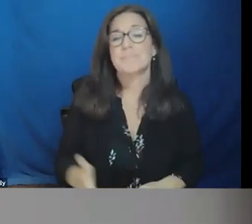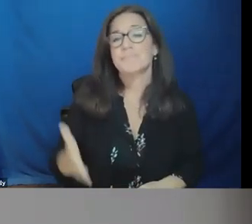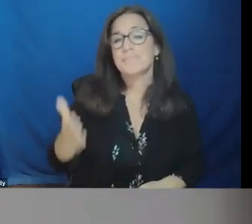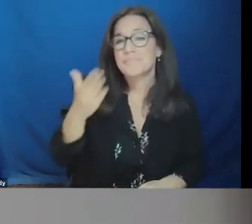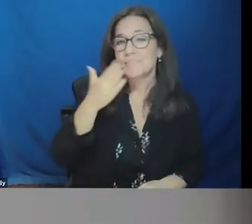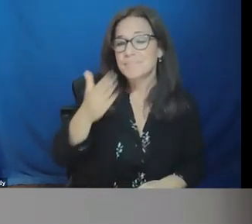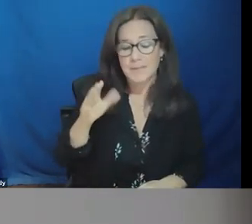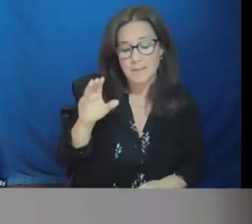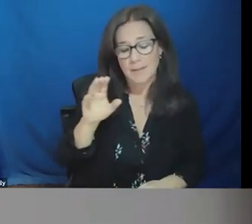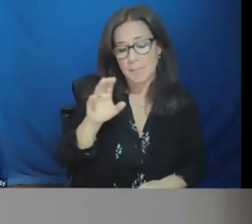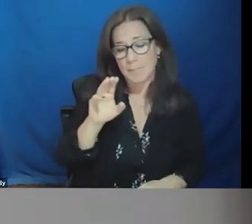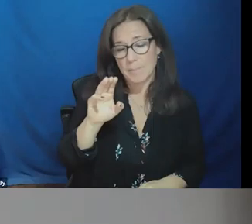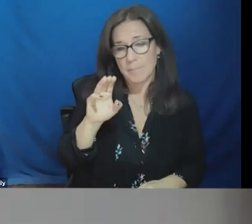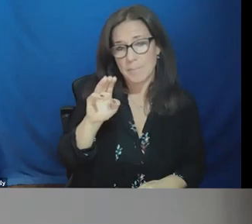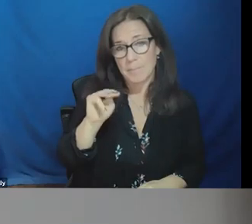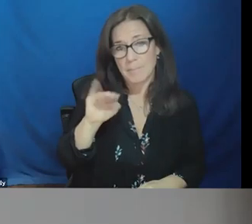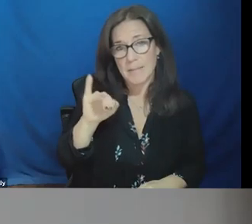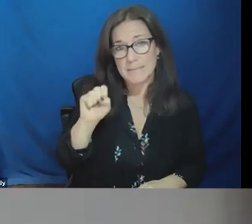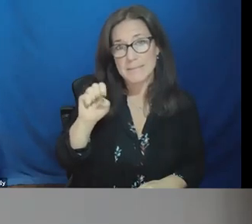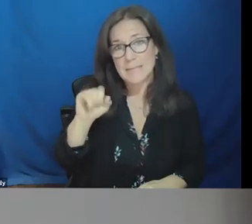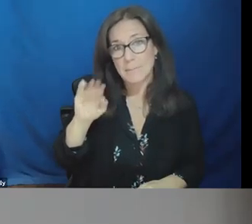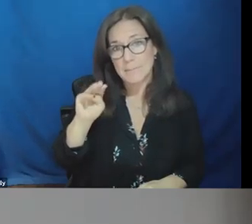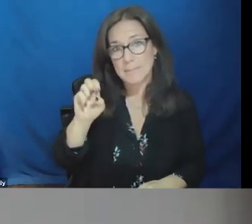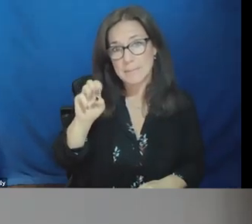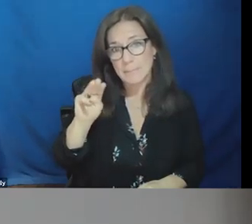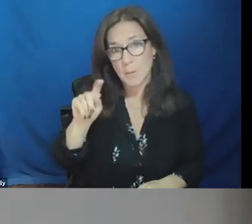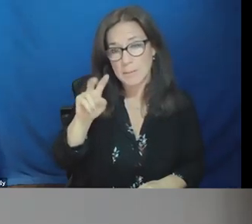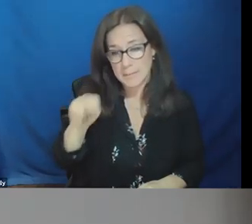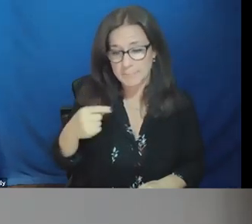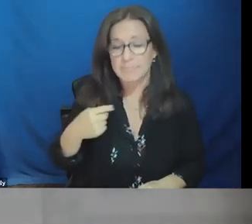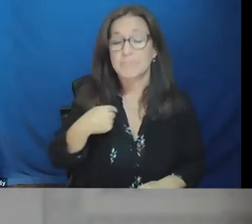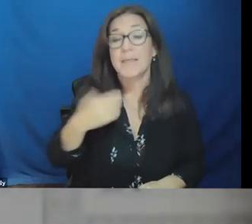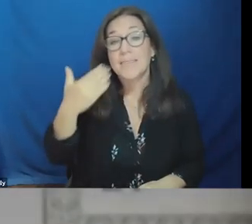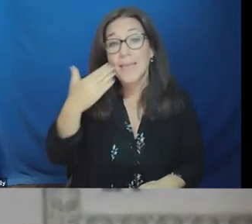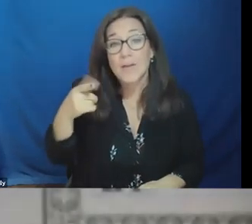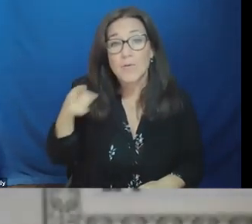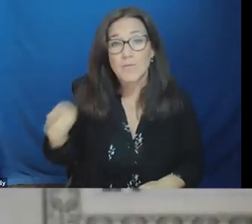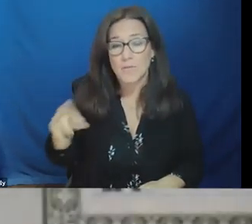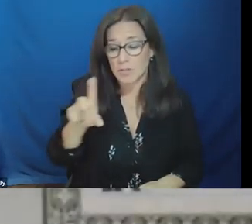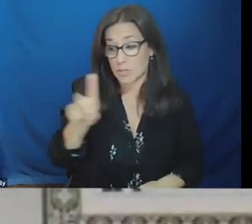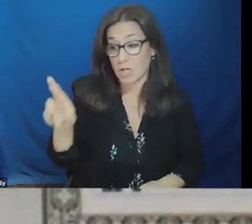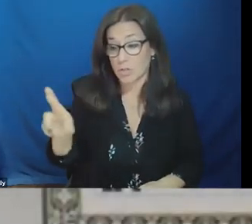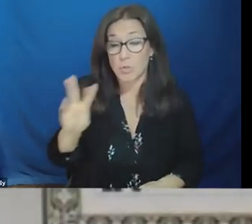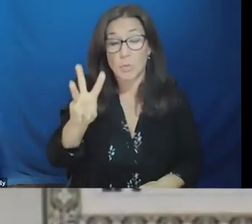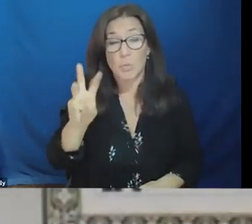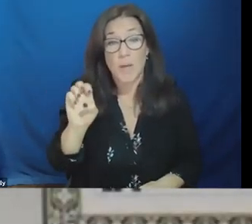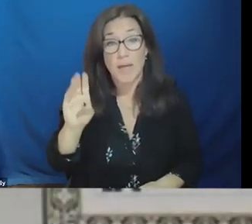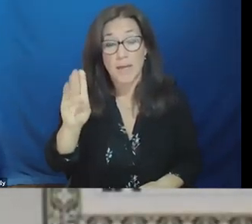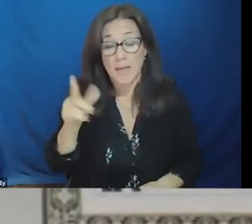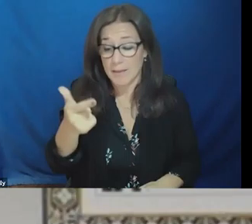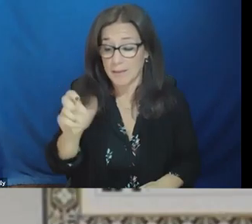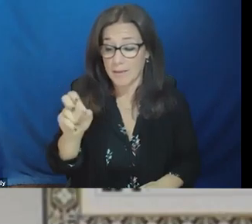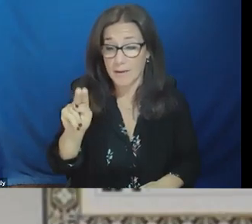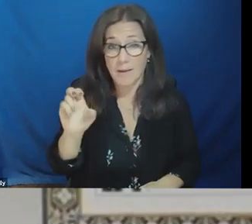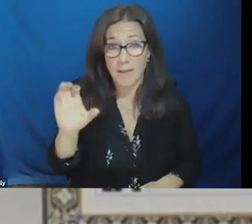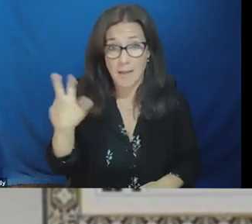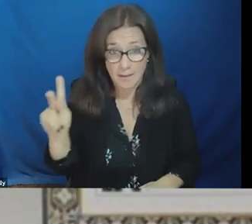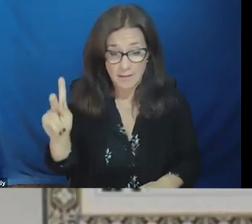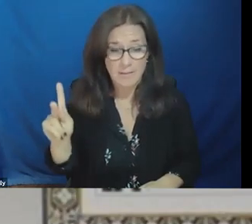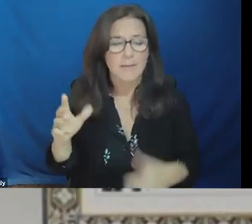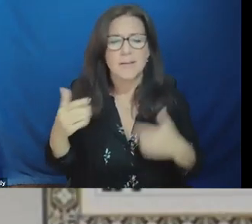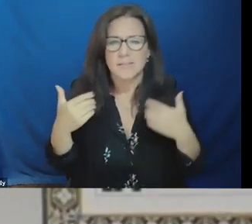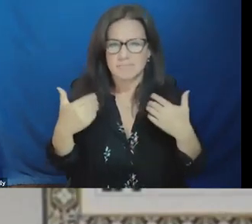con respecto de eso o preguntas bueno yo solamente quiero decir doctora grace yo bien en el 2016 he visto el crecimiento